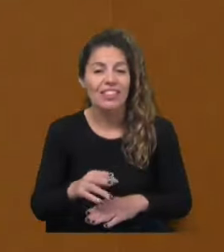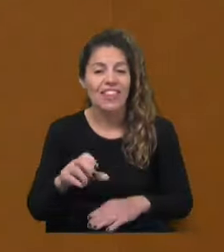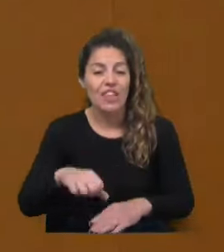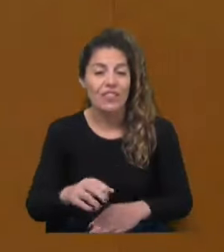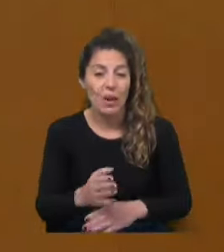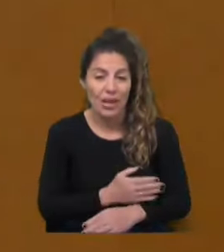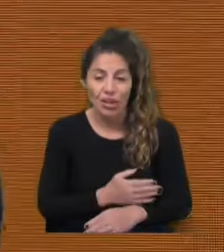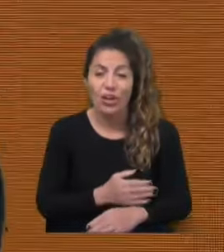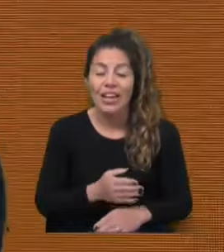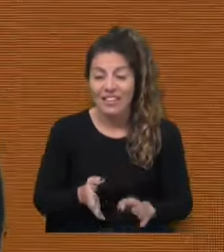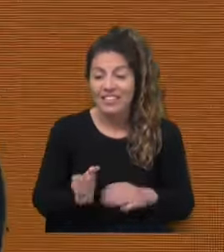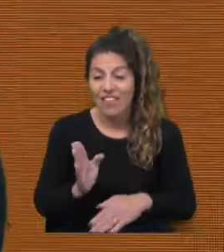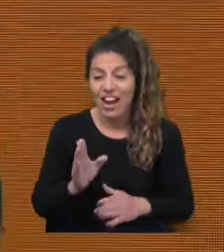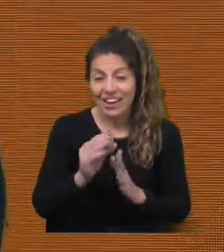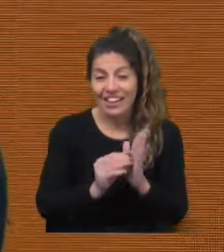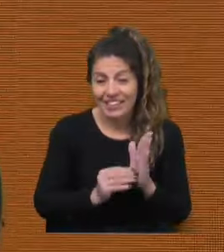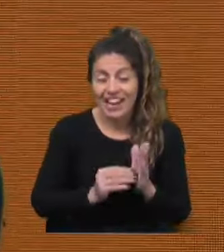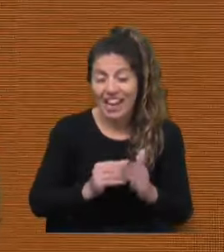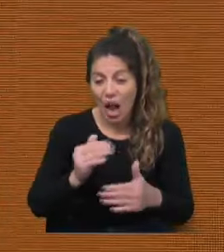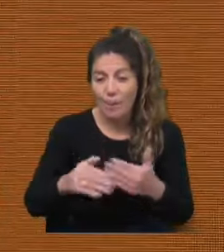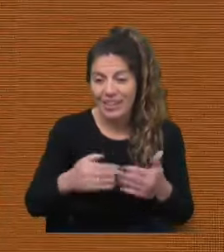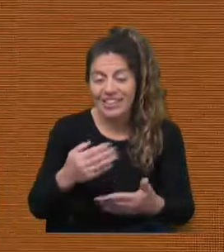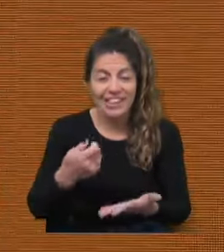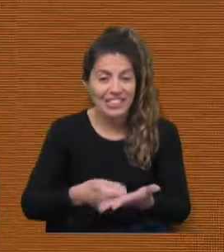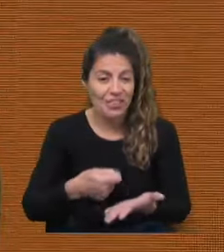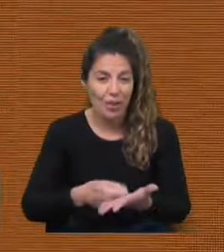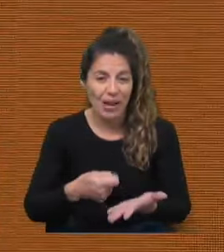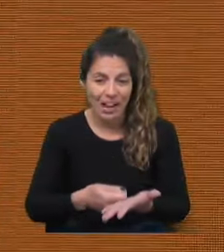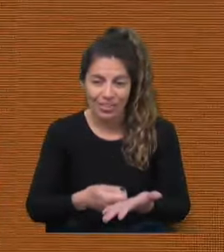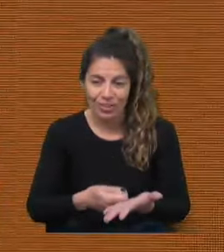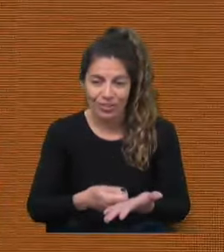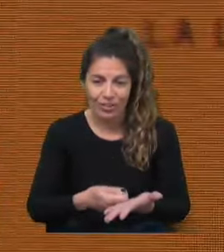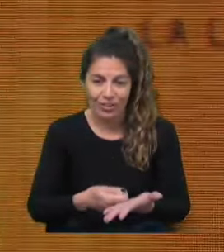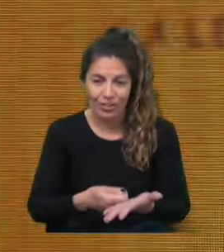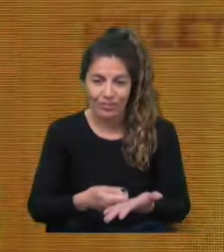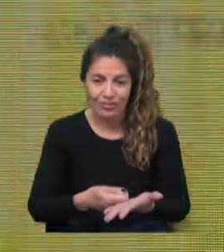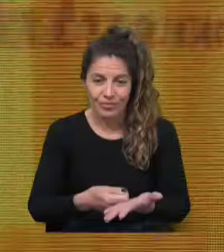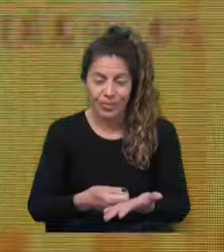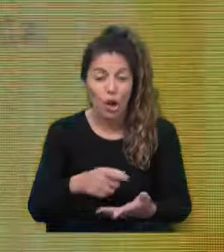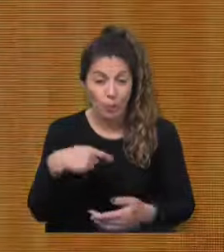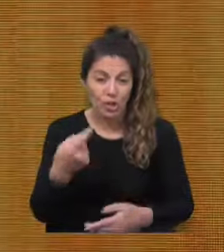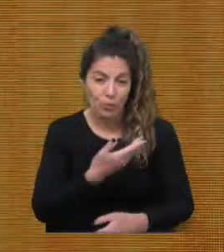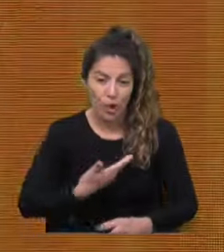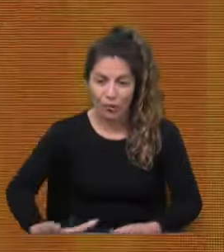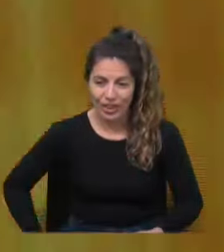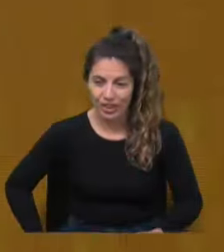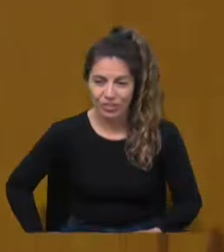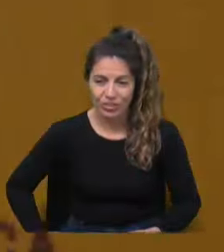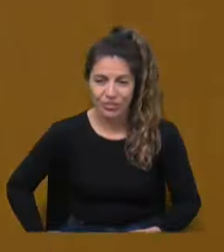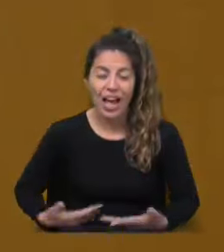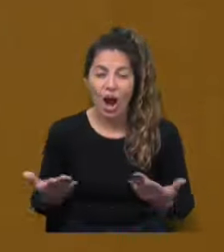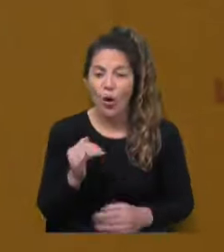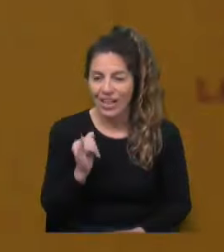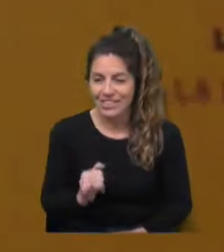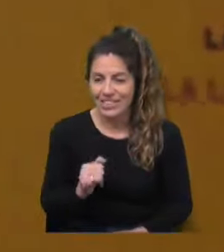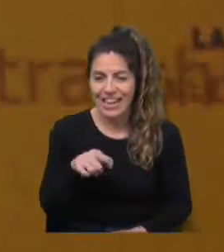gobierno. Y se va a ir registrando a medida que se va pagando, ¿verdad? Exactamente, en los próximos gobiernos. Bien. No voy a, ahora sí, en